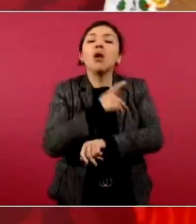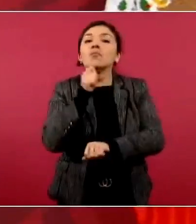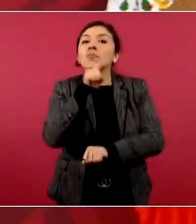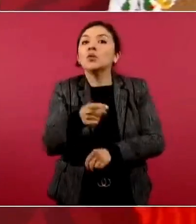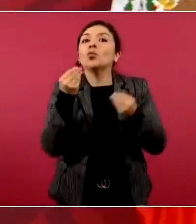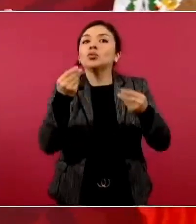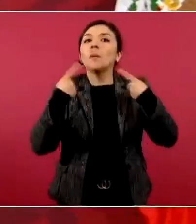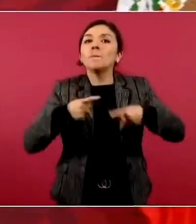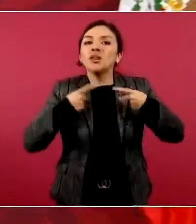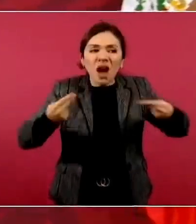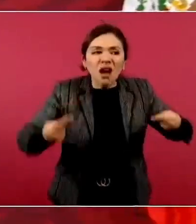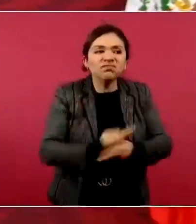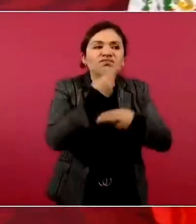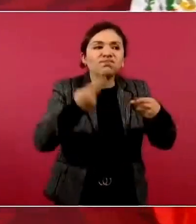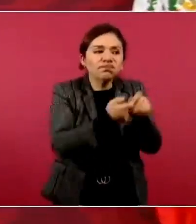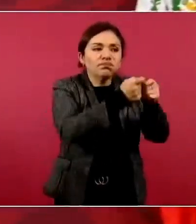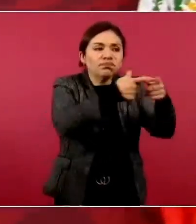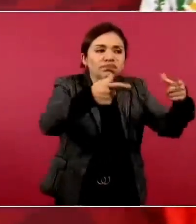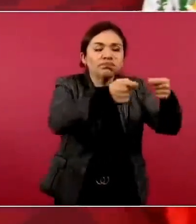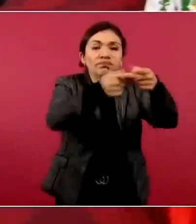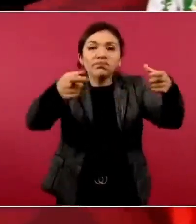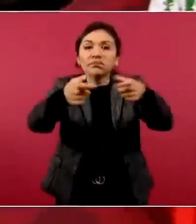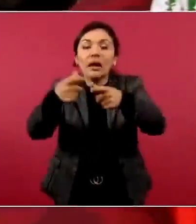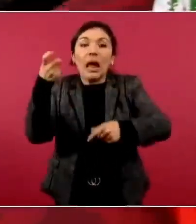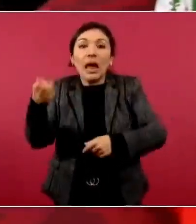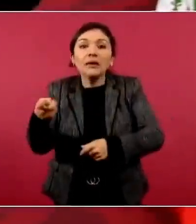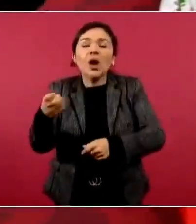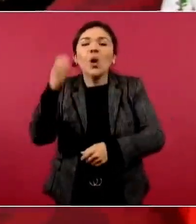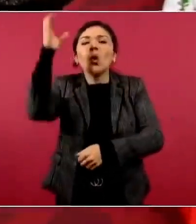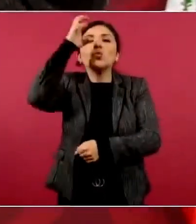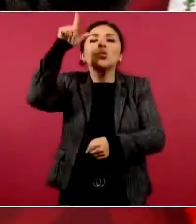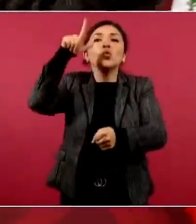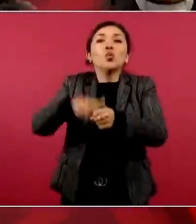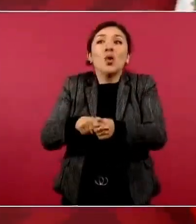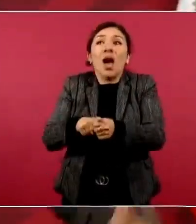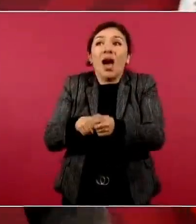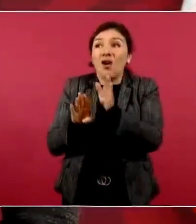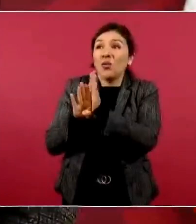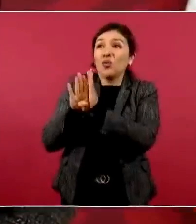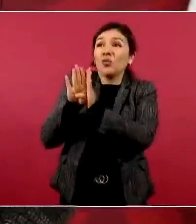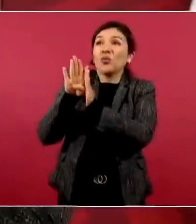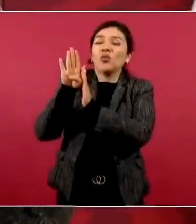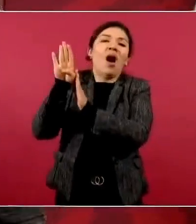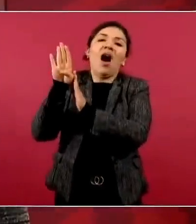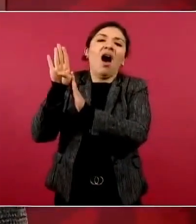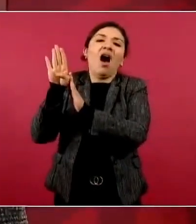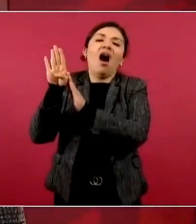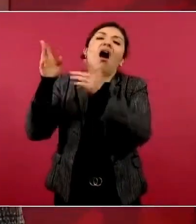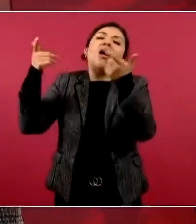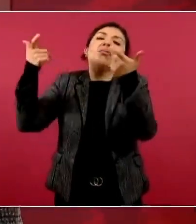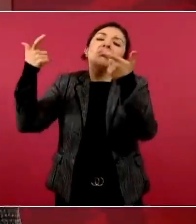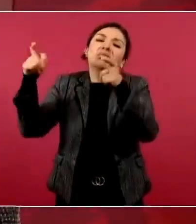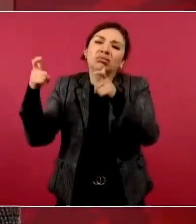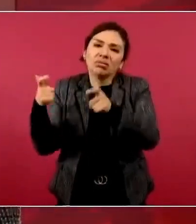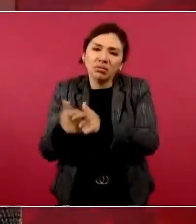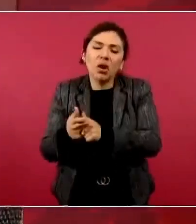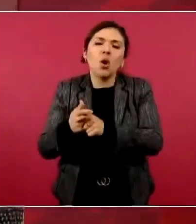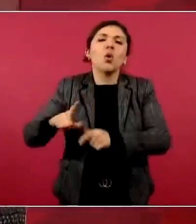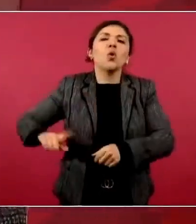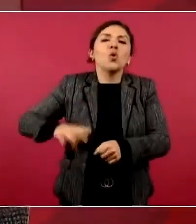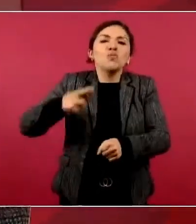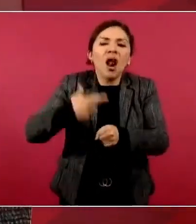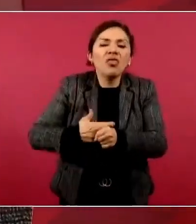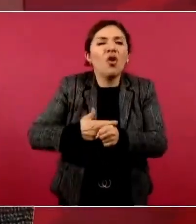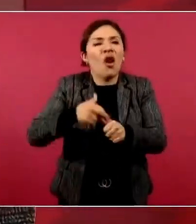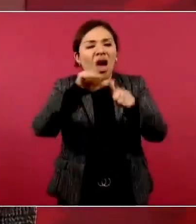también, entonces ya no hay ese esplendor, ya no se tiene a esa clase gobernante de artistas,